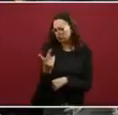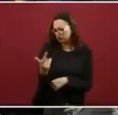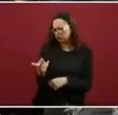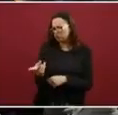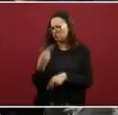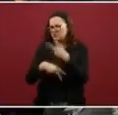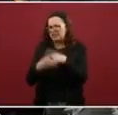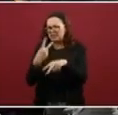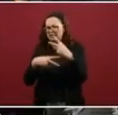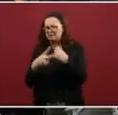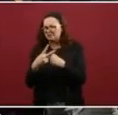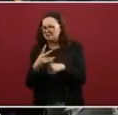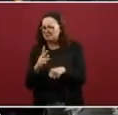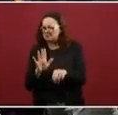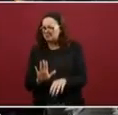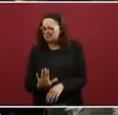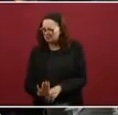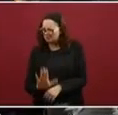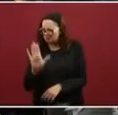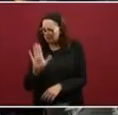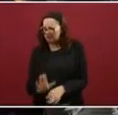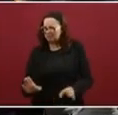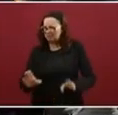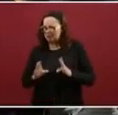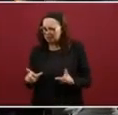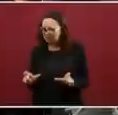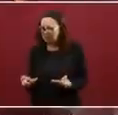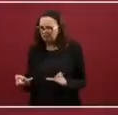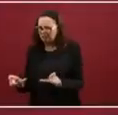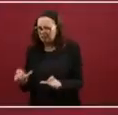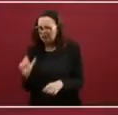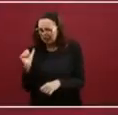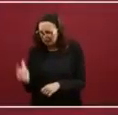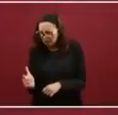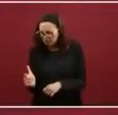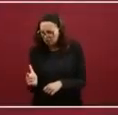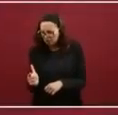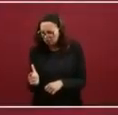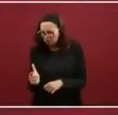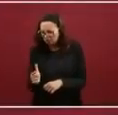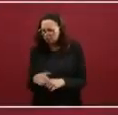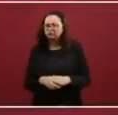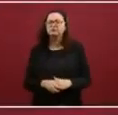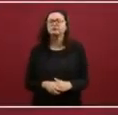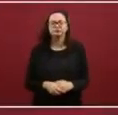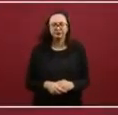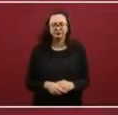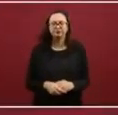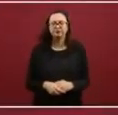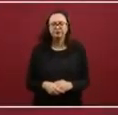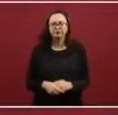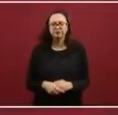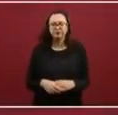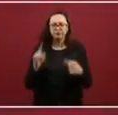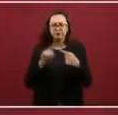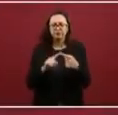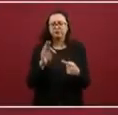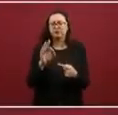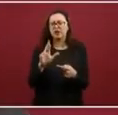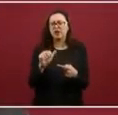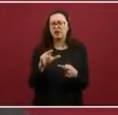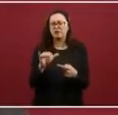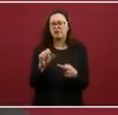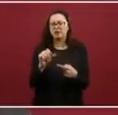parece una parte militar. Gracias. Sí. Para precisar, Francisco Garduño fue